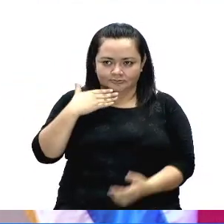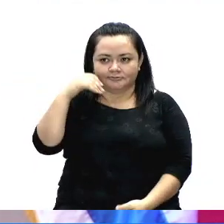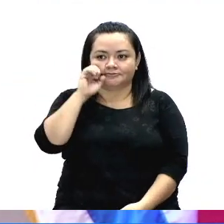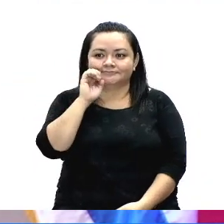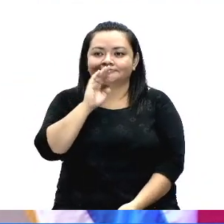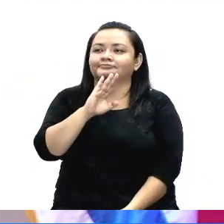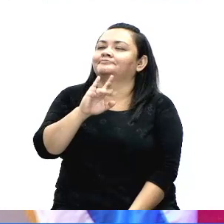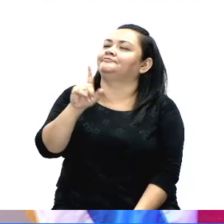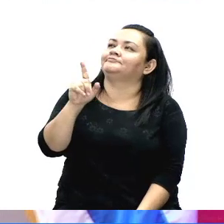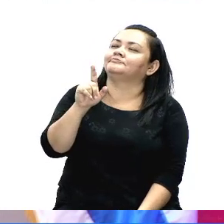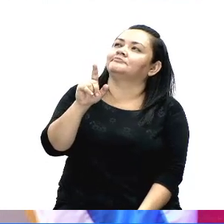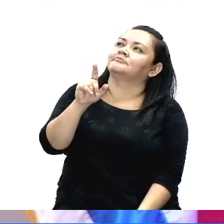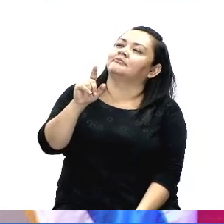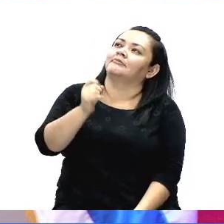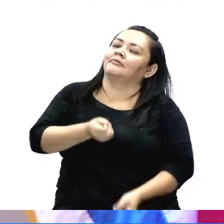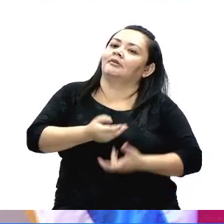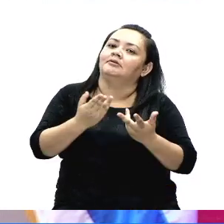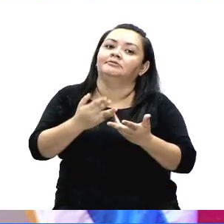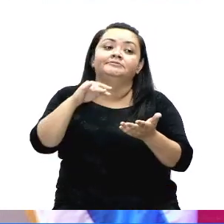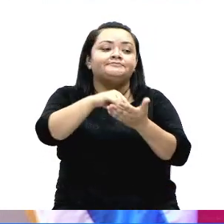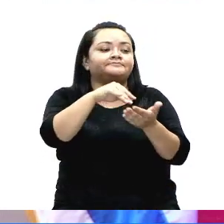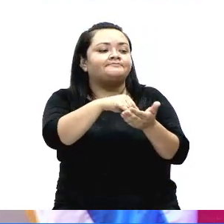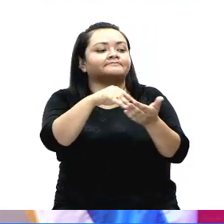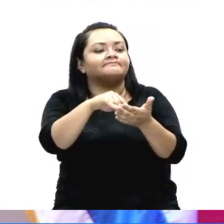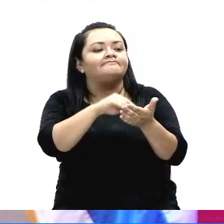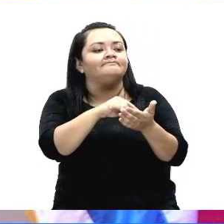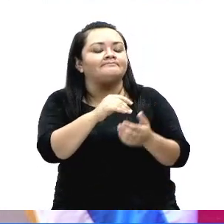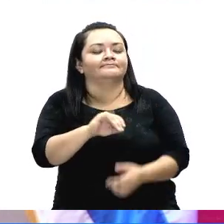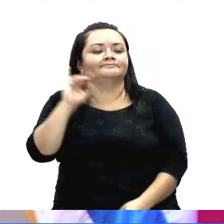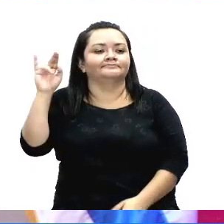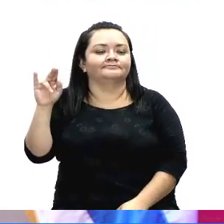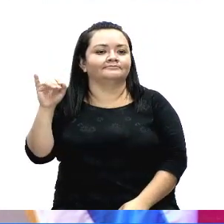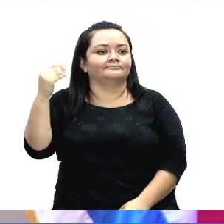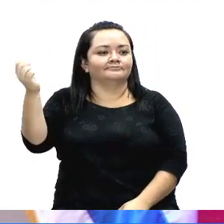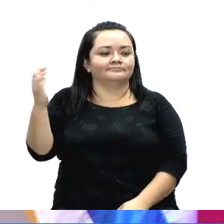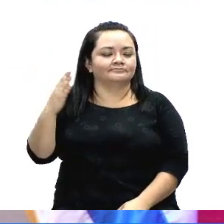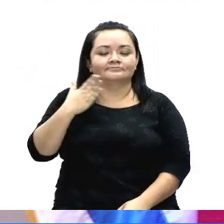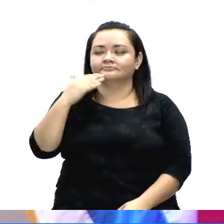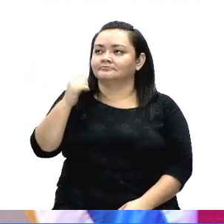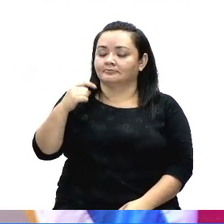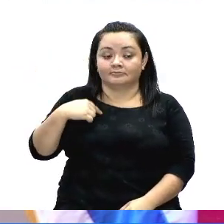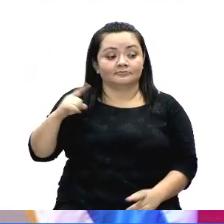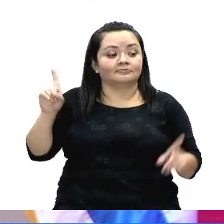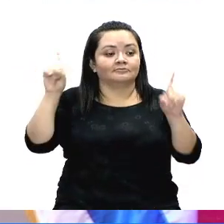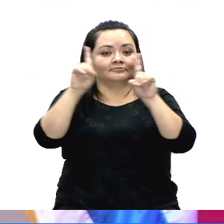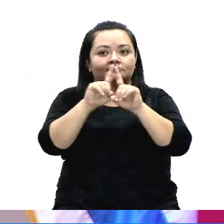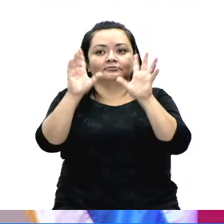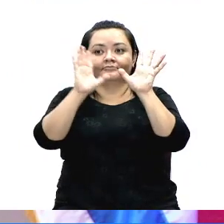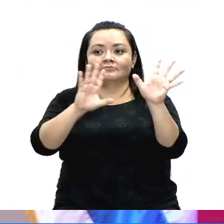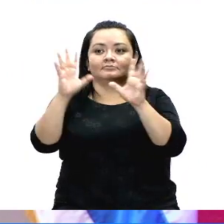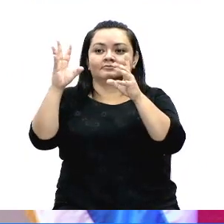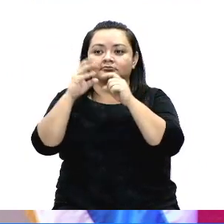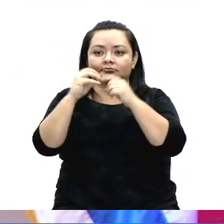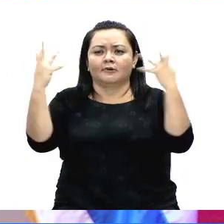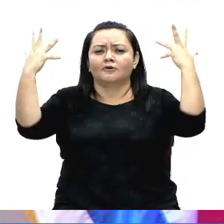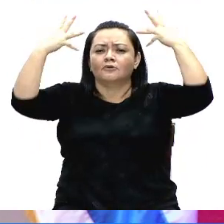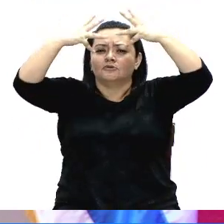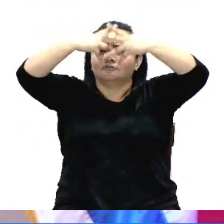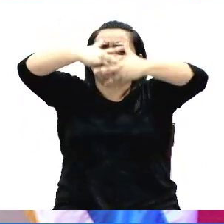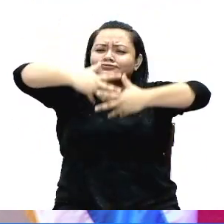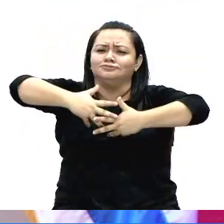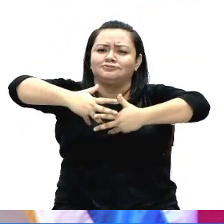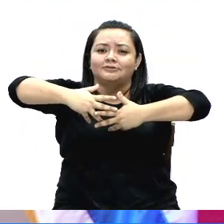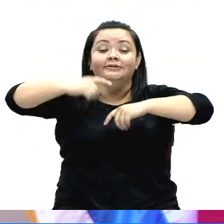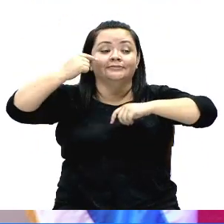jehová las jehová las palabras del pueblo entonces jehová dijo a moisés he aquí yo vengo a ti en una nube espesa para que el pueblo